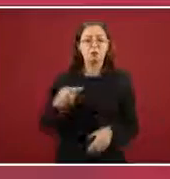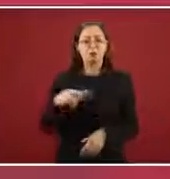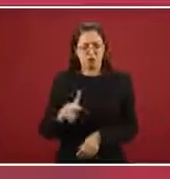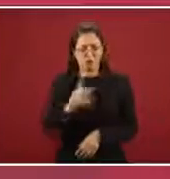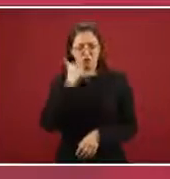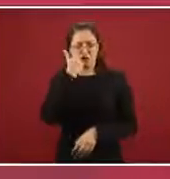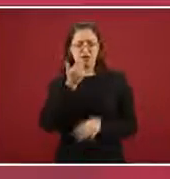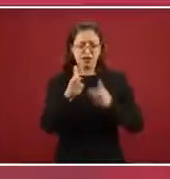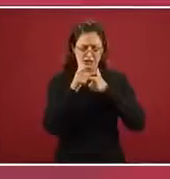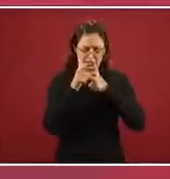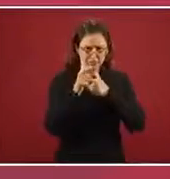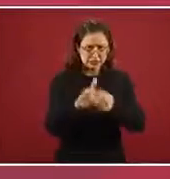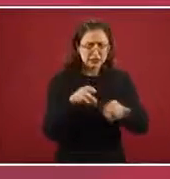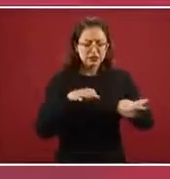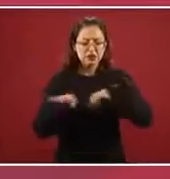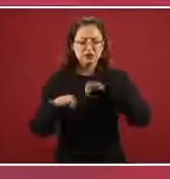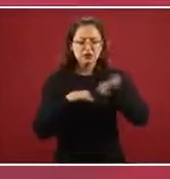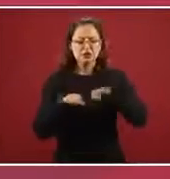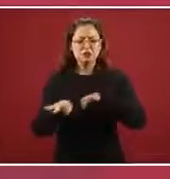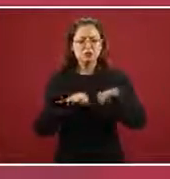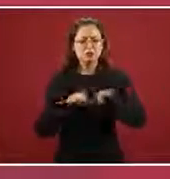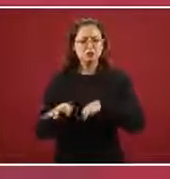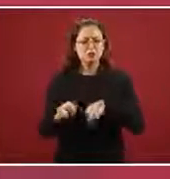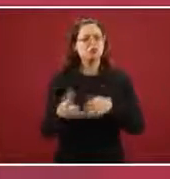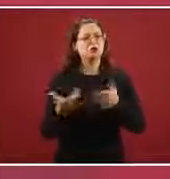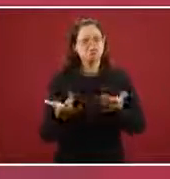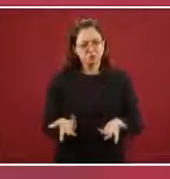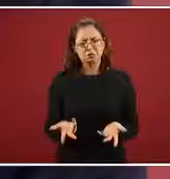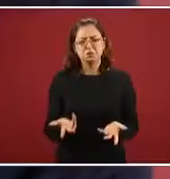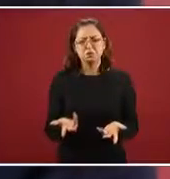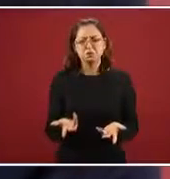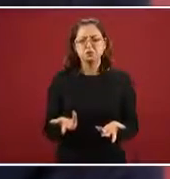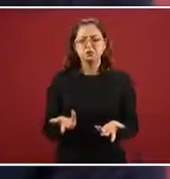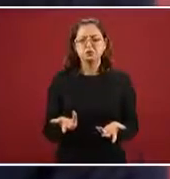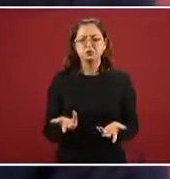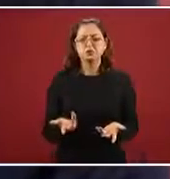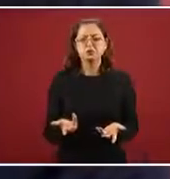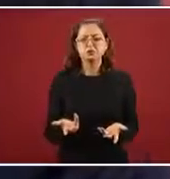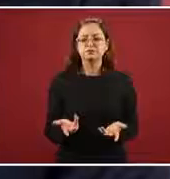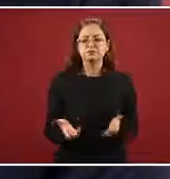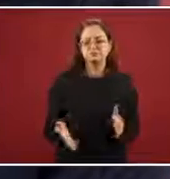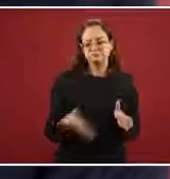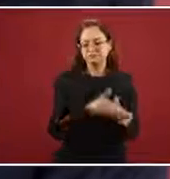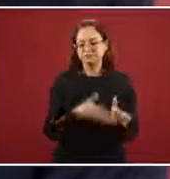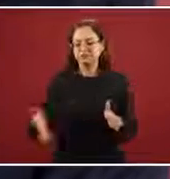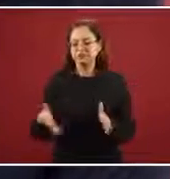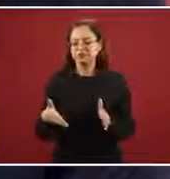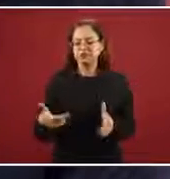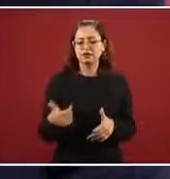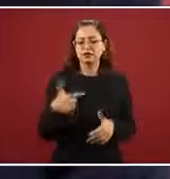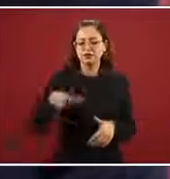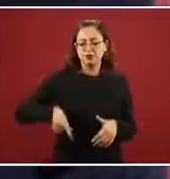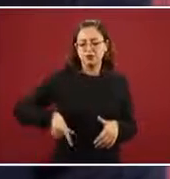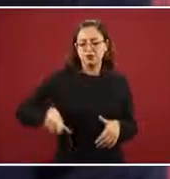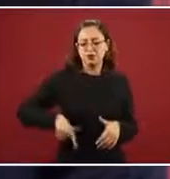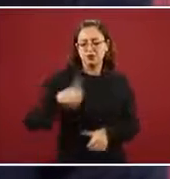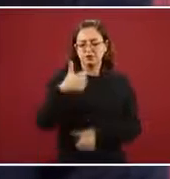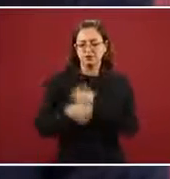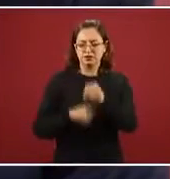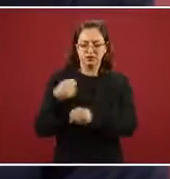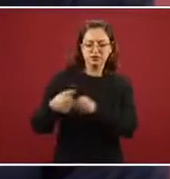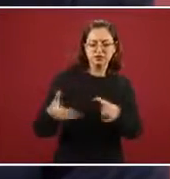seguir trabajando, cuando menos en este sexenio, para mejorar el sistema de salud